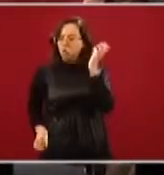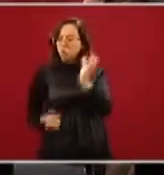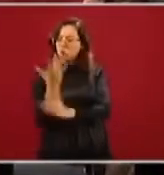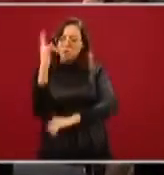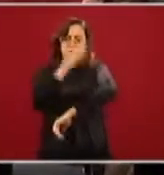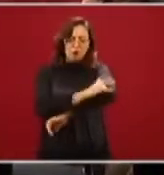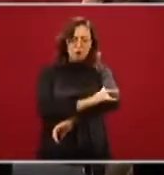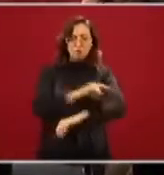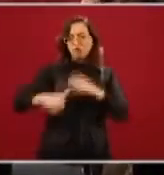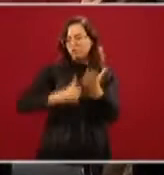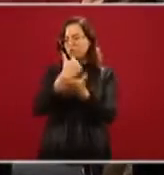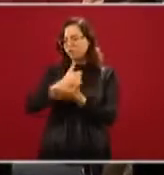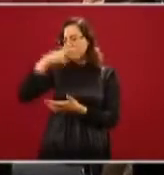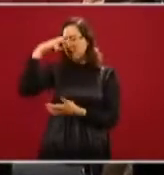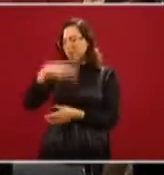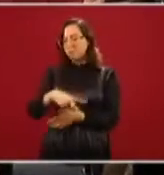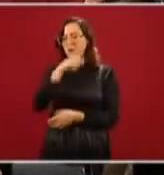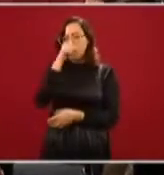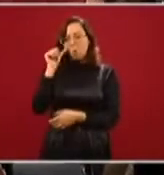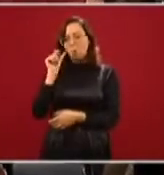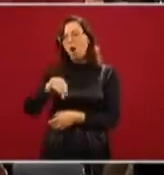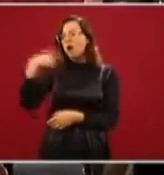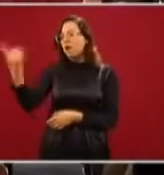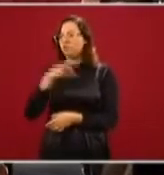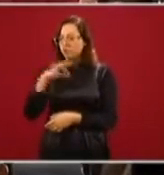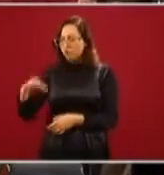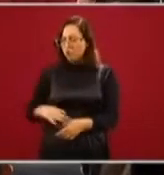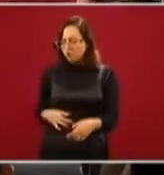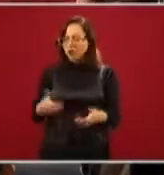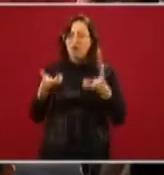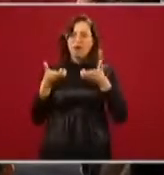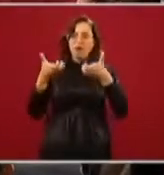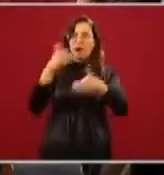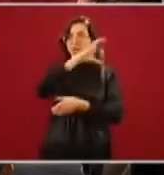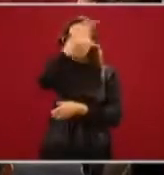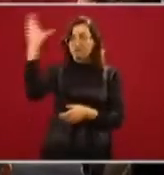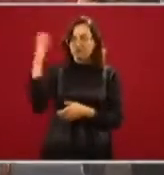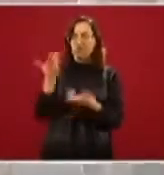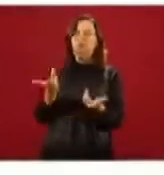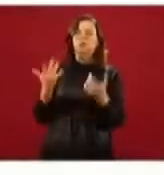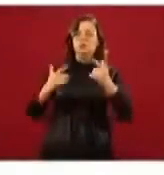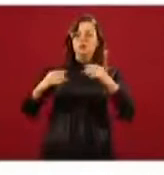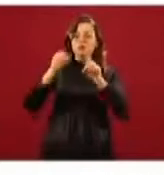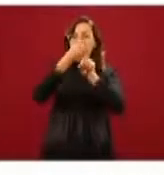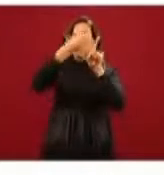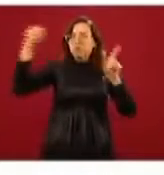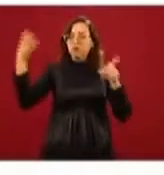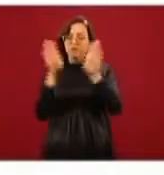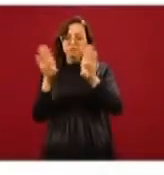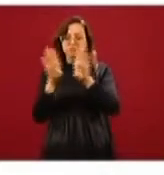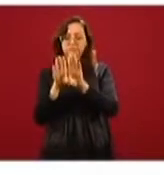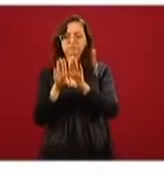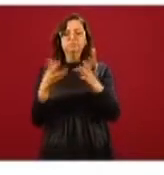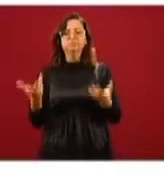Ángeles con el aeropuerto Benito Juárez y el aeropuerto de Toluca. Y esta simulación se ha hecho con sistemas